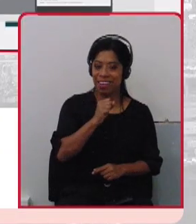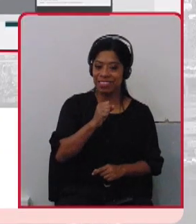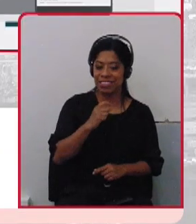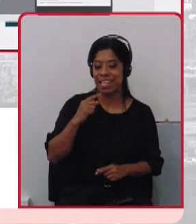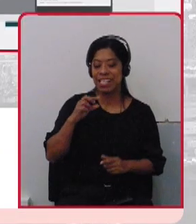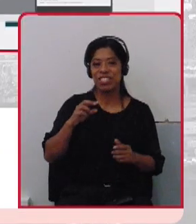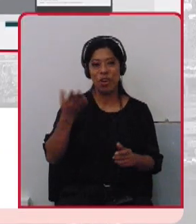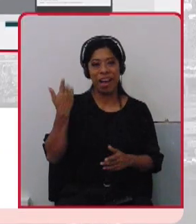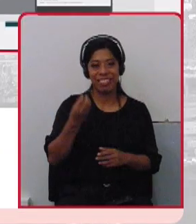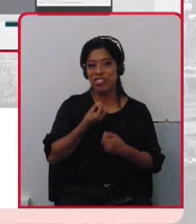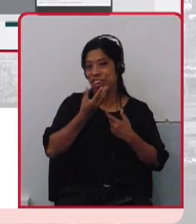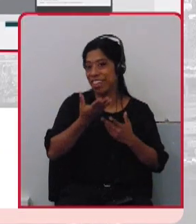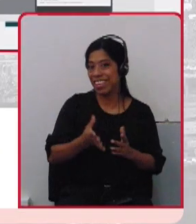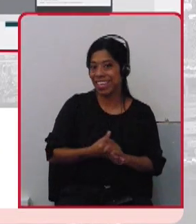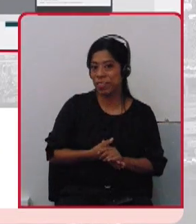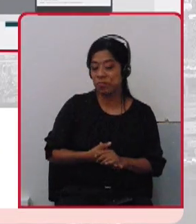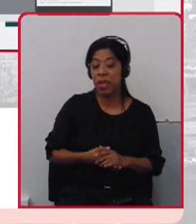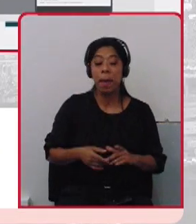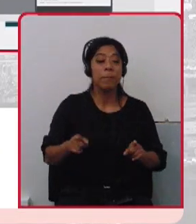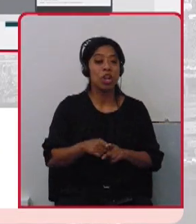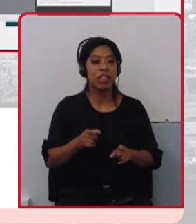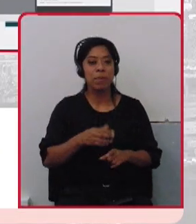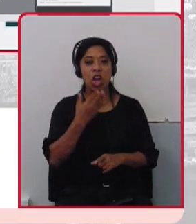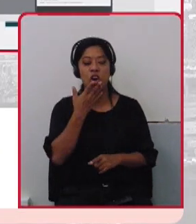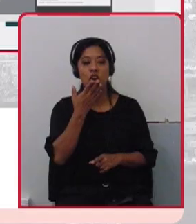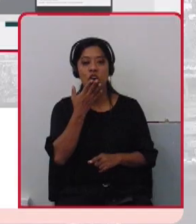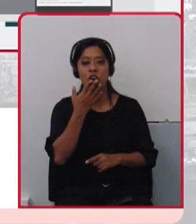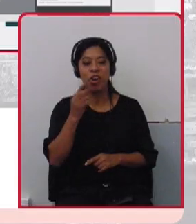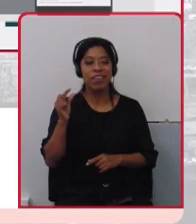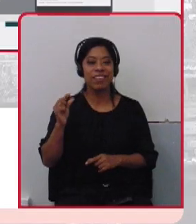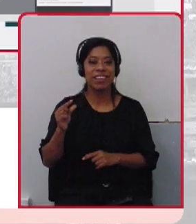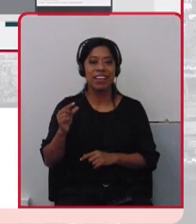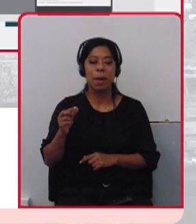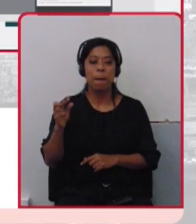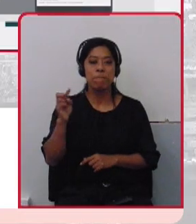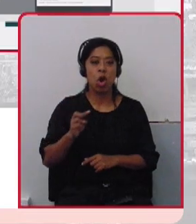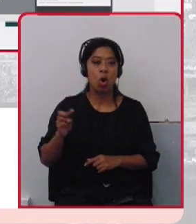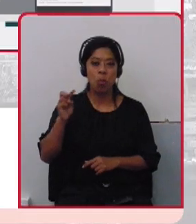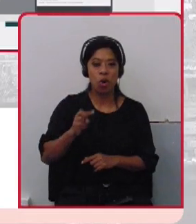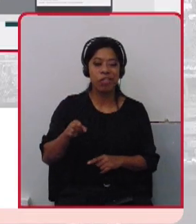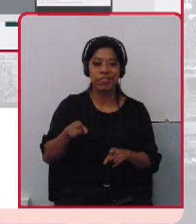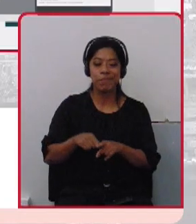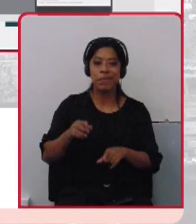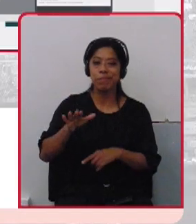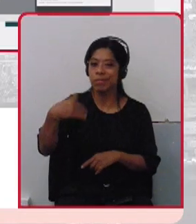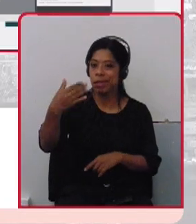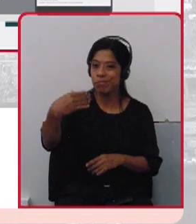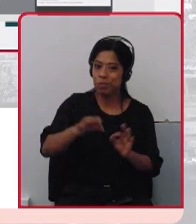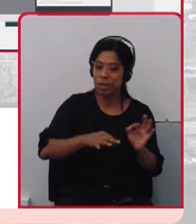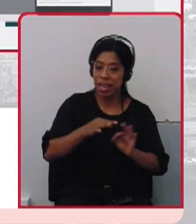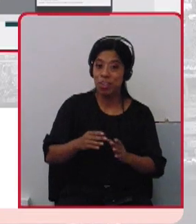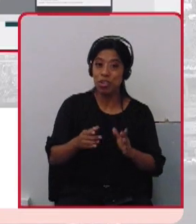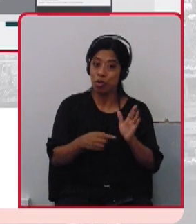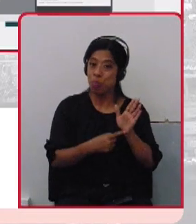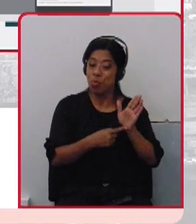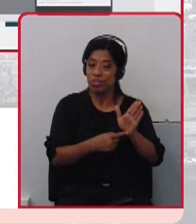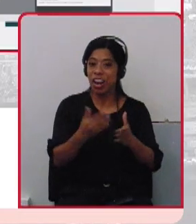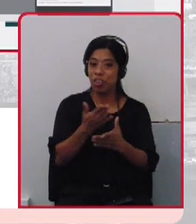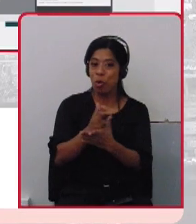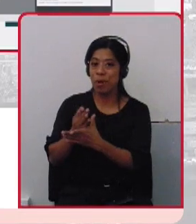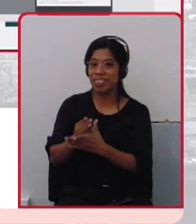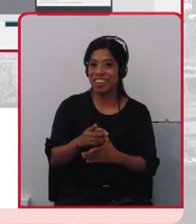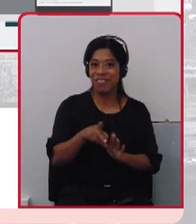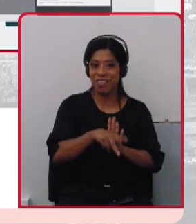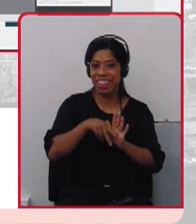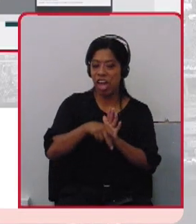que yo le he comentado en este momento. Sin embargo, lo que es plomito es lo que se viene más adelante. Quería compartir con ustedes un video que justamente para